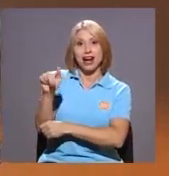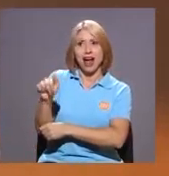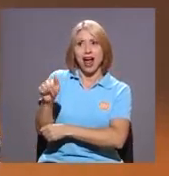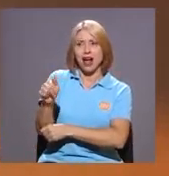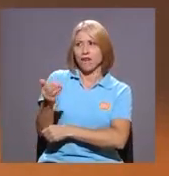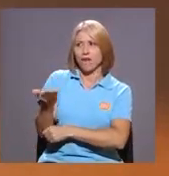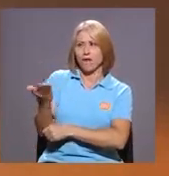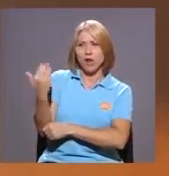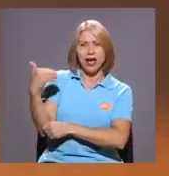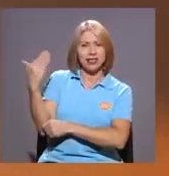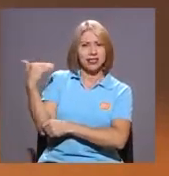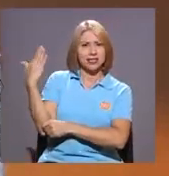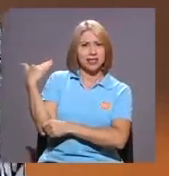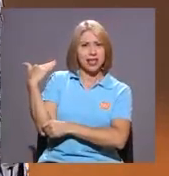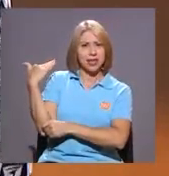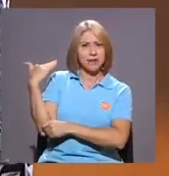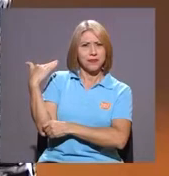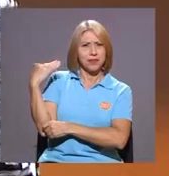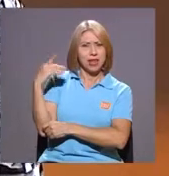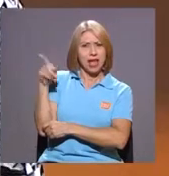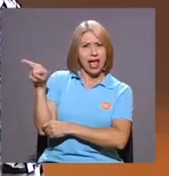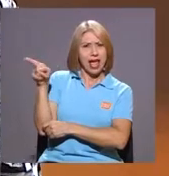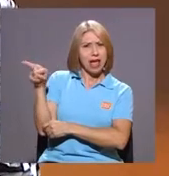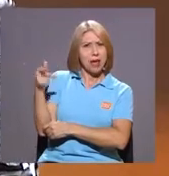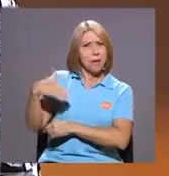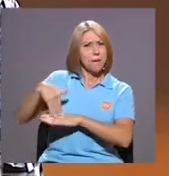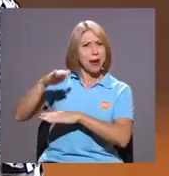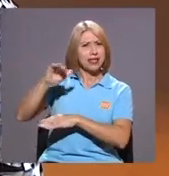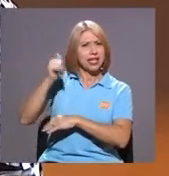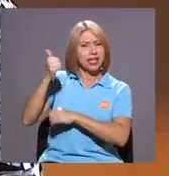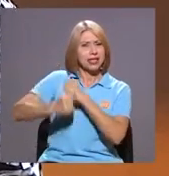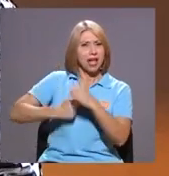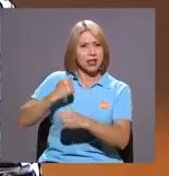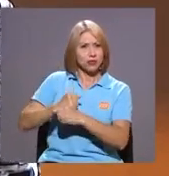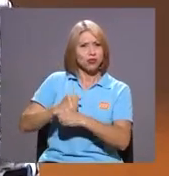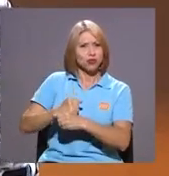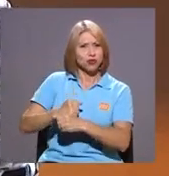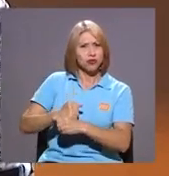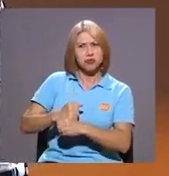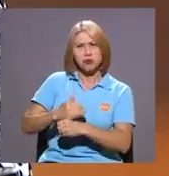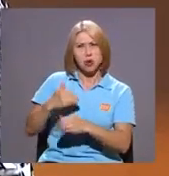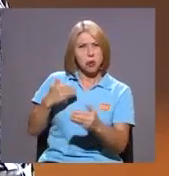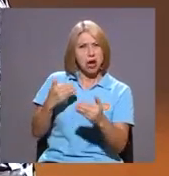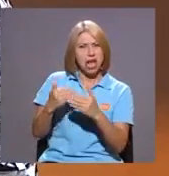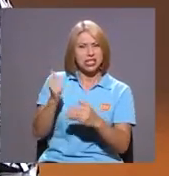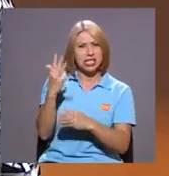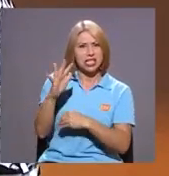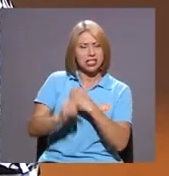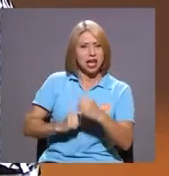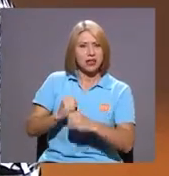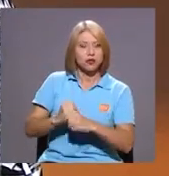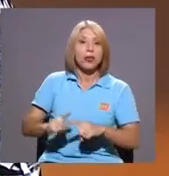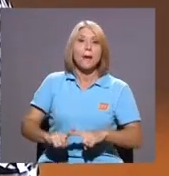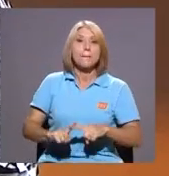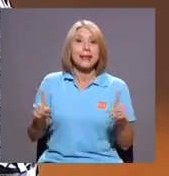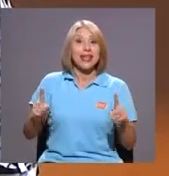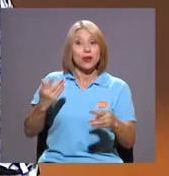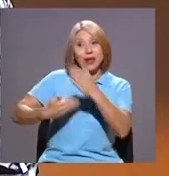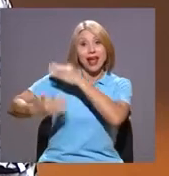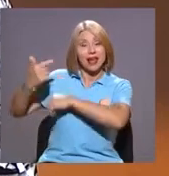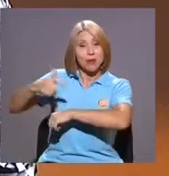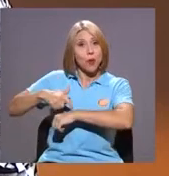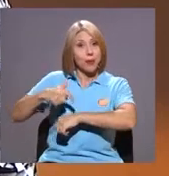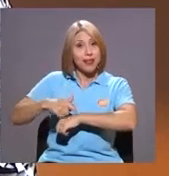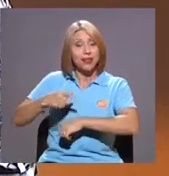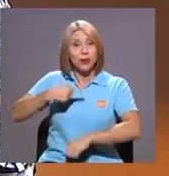El trabajo de allá, de campo, fue hace más de 10 años, casi unos 15 años. Pero en ese momento, lo